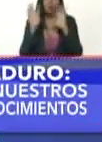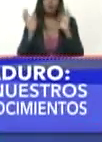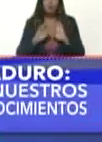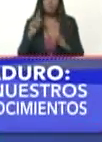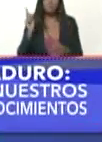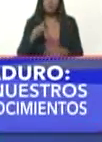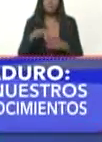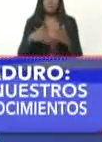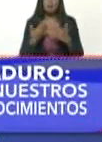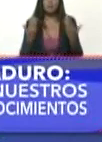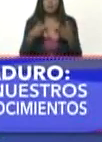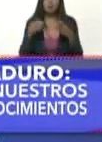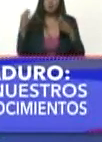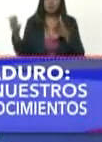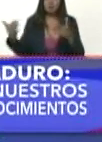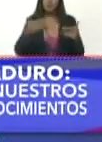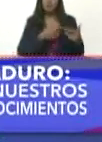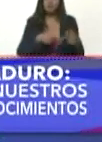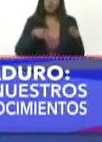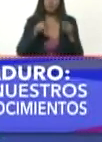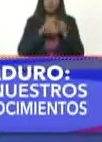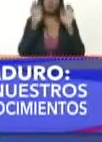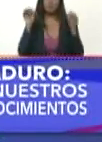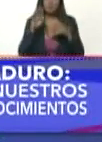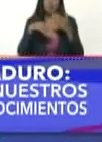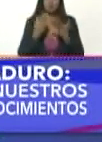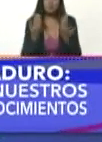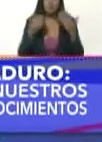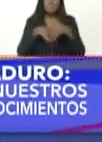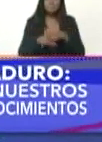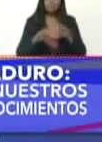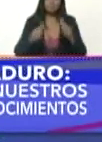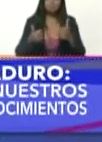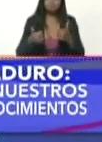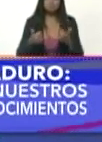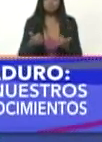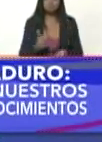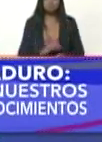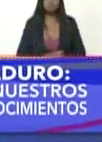desde el recluta más recluta que acaba de ingresar hoy,